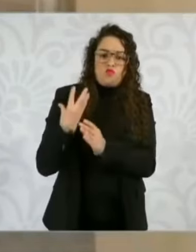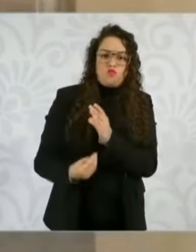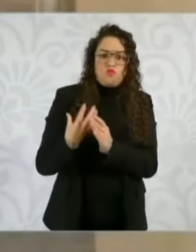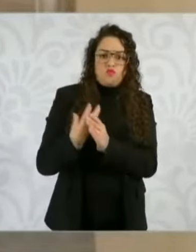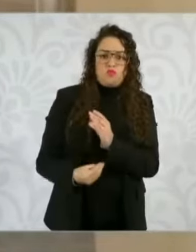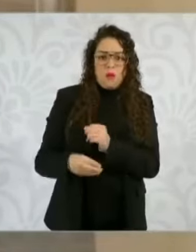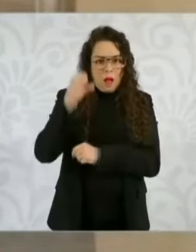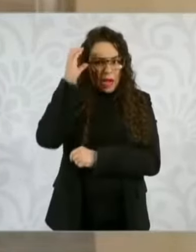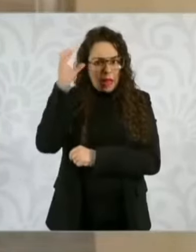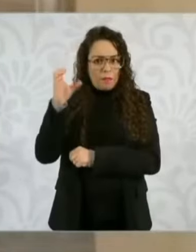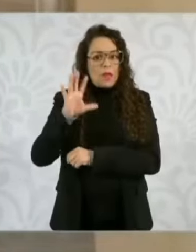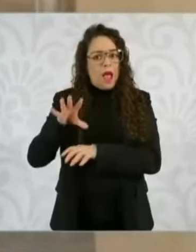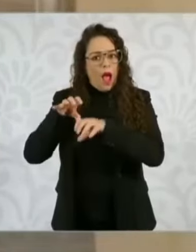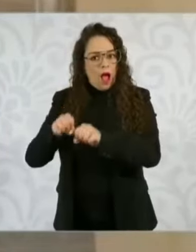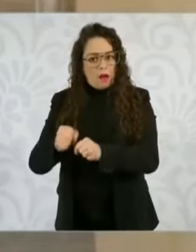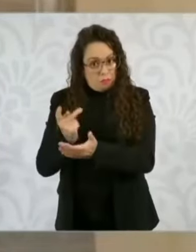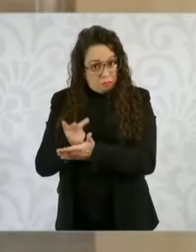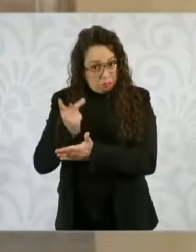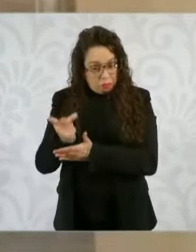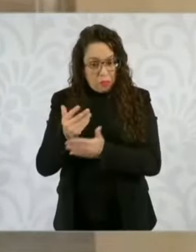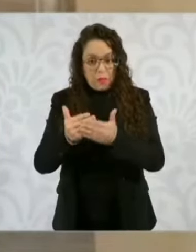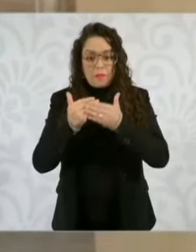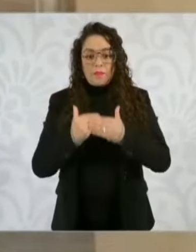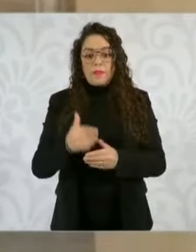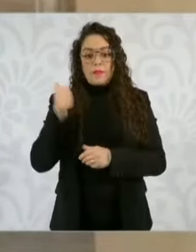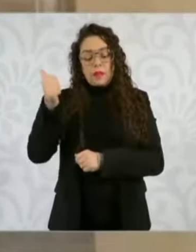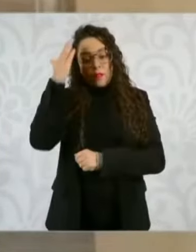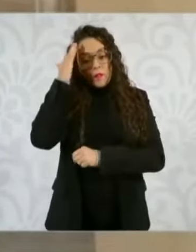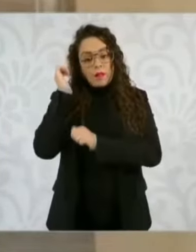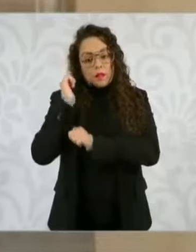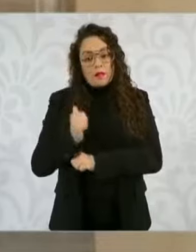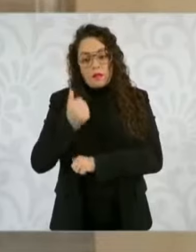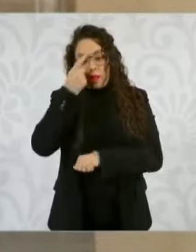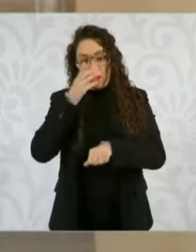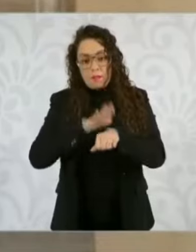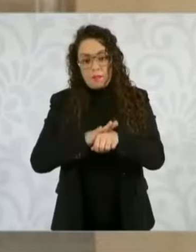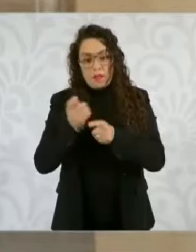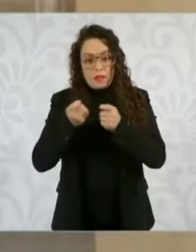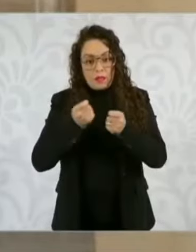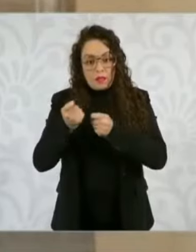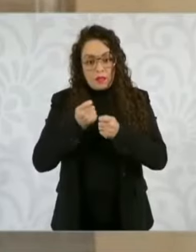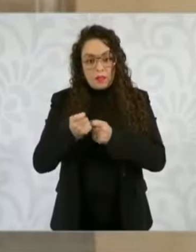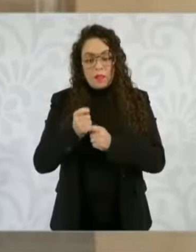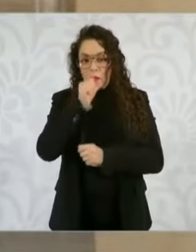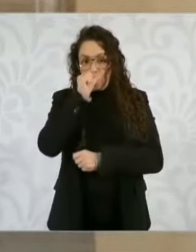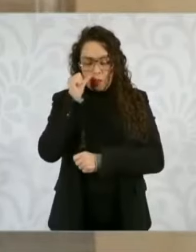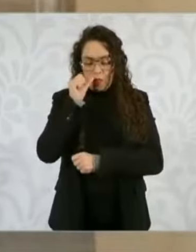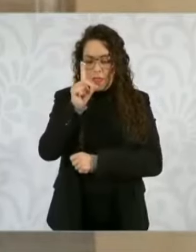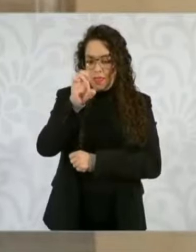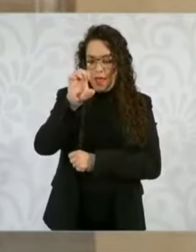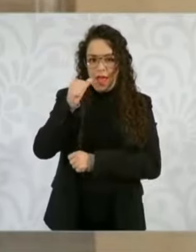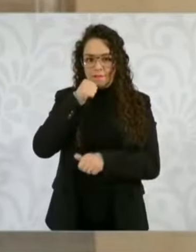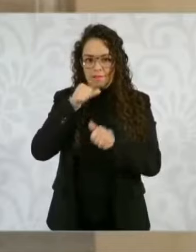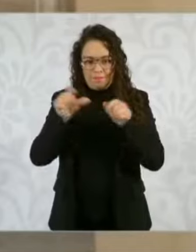de 2005, la entonces titular de la Administración de Control de Drogas de Estados Unidos, la DEA,